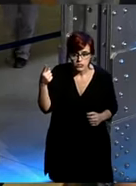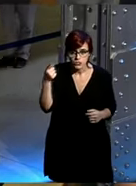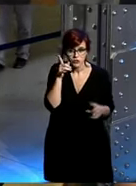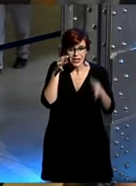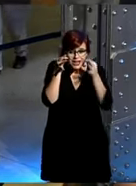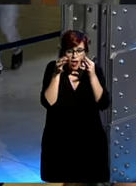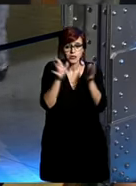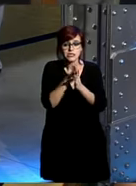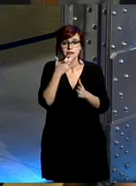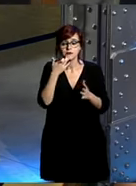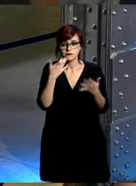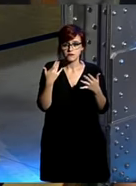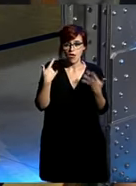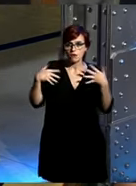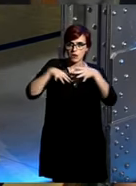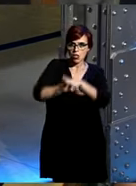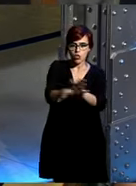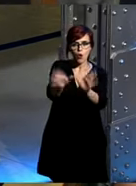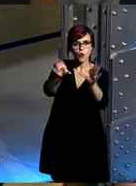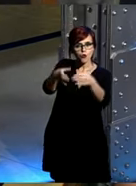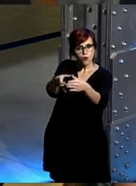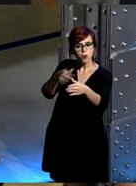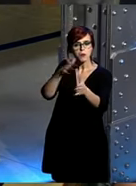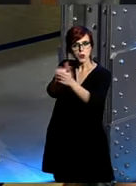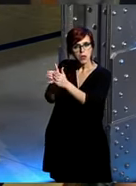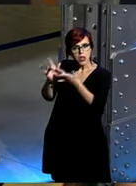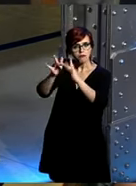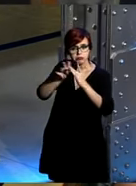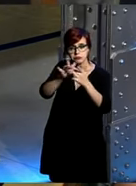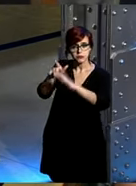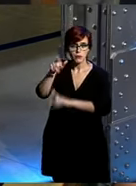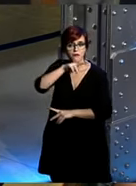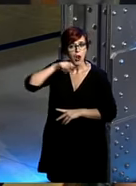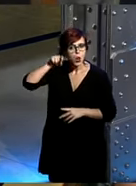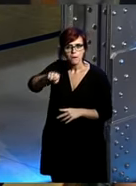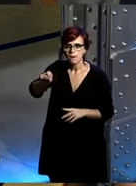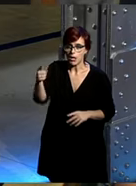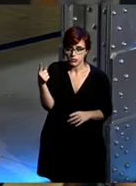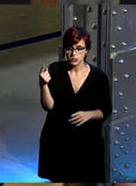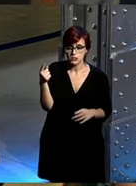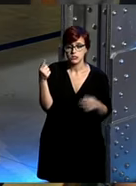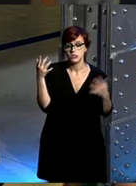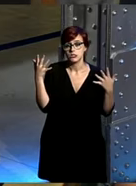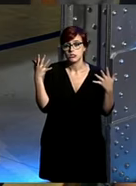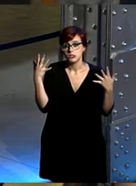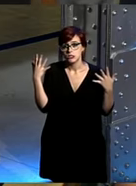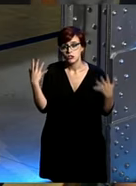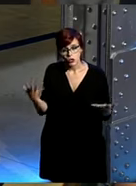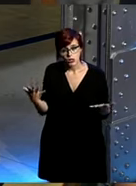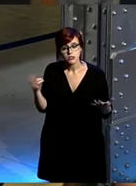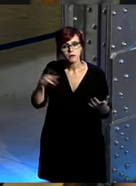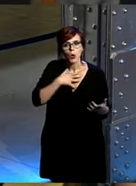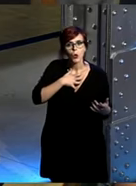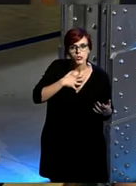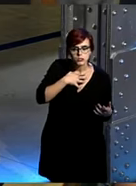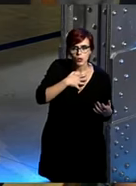que tienen de integrarse y de colaborar y de trabajar en equipo con el resto de los que ya están ahí. Y nos cuesta mucho